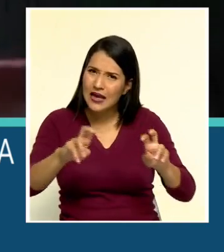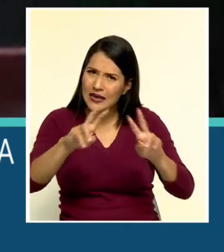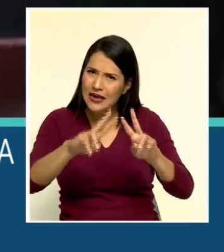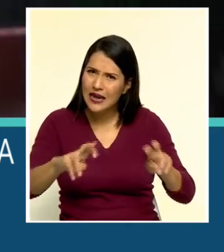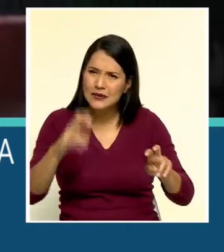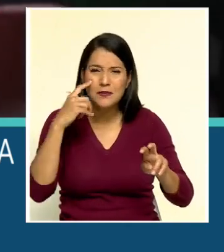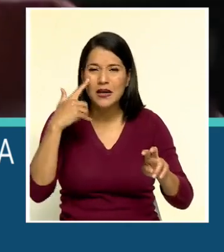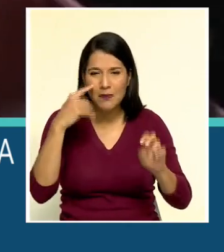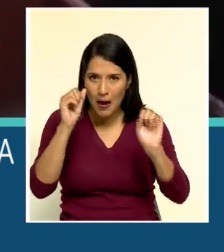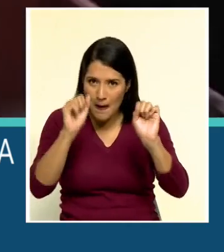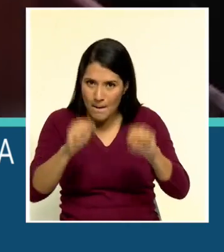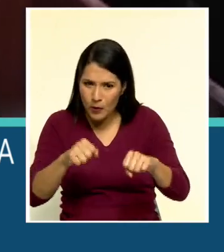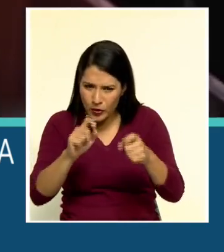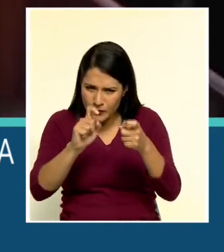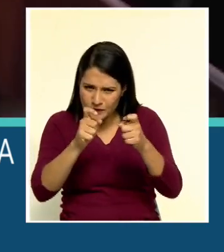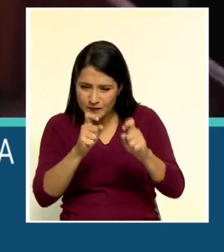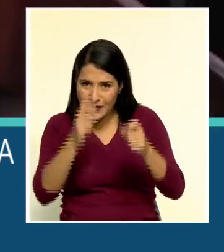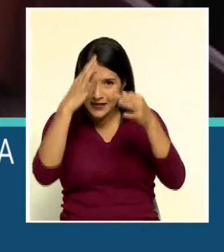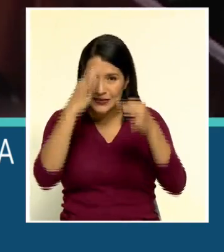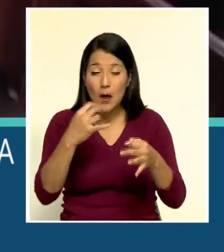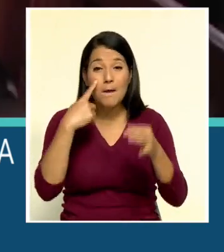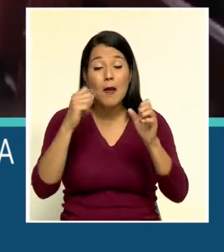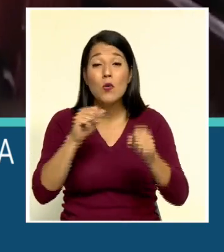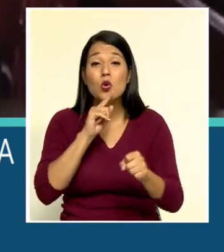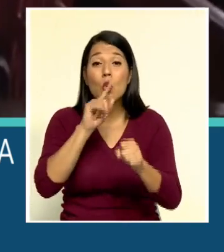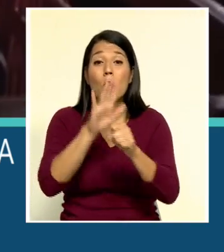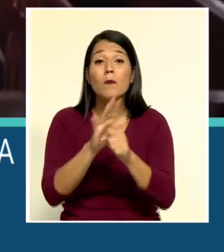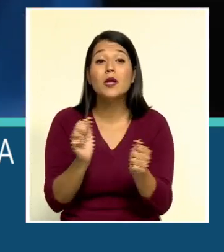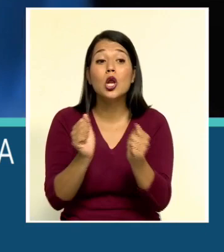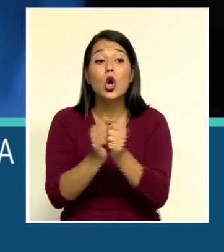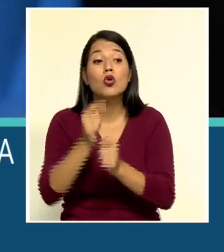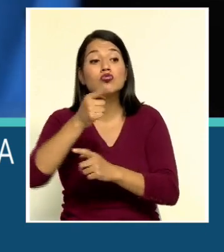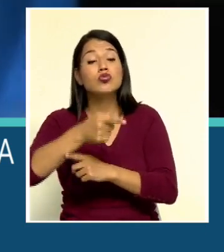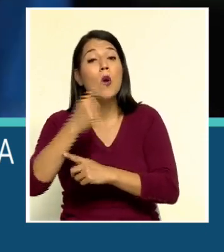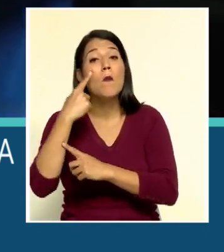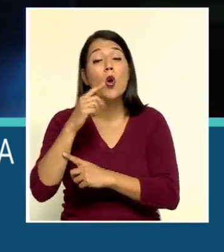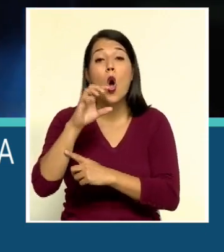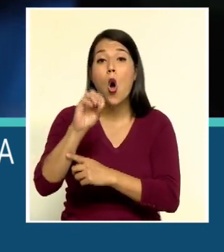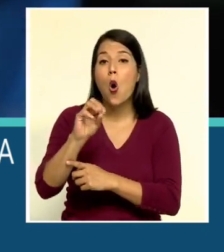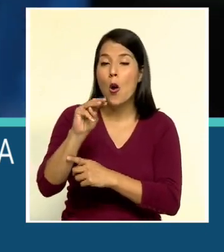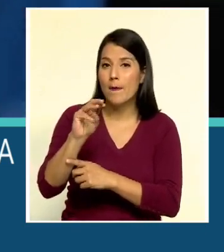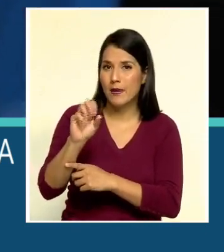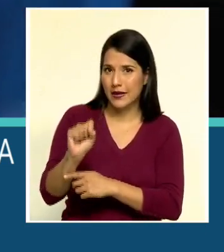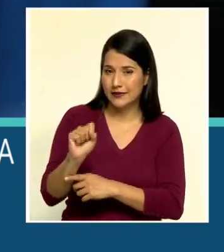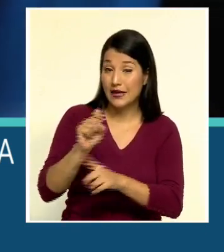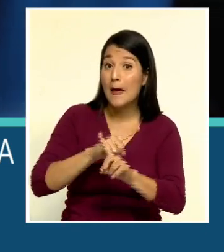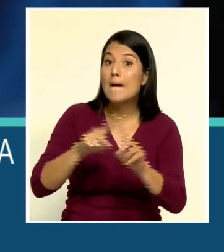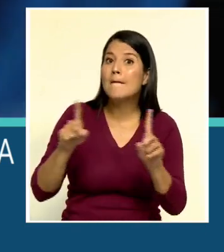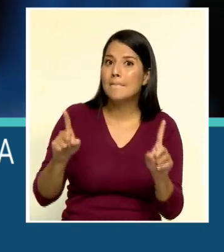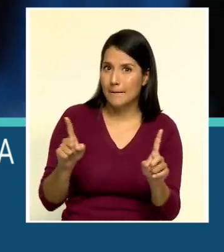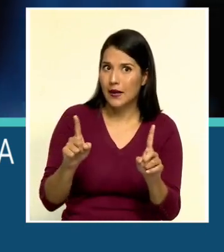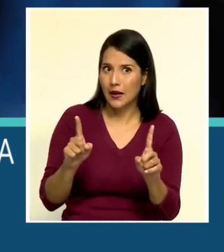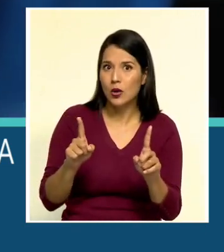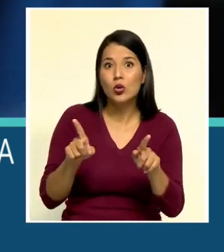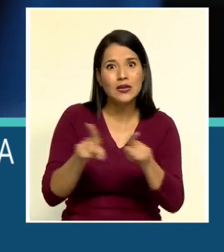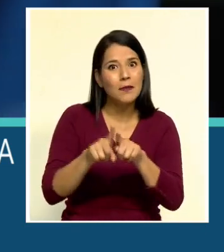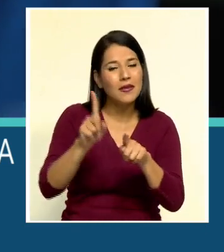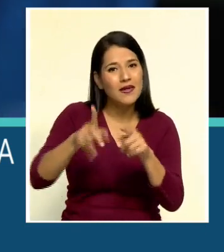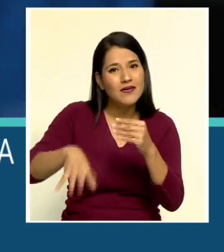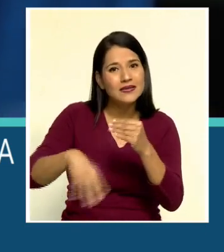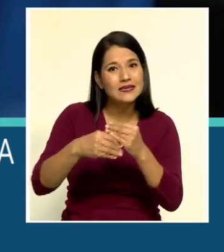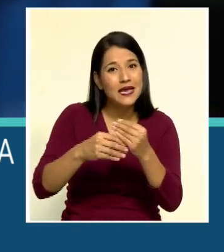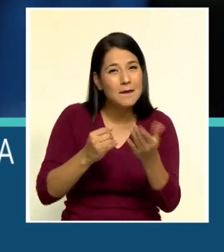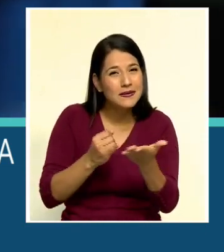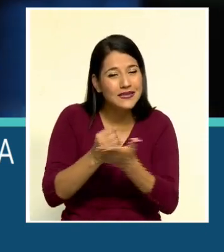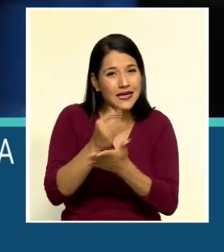fin de ajustar las medidas para cumplir con la resolución de la OMS, pero que toman en cuenta estudios técnicos, al tiempo